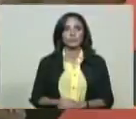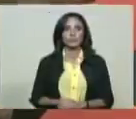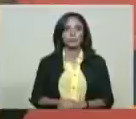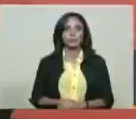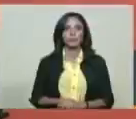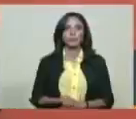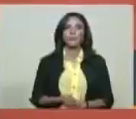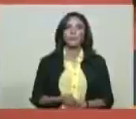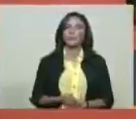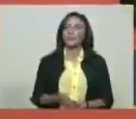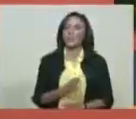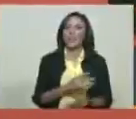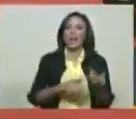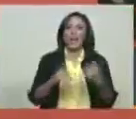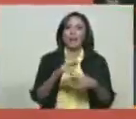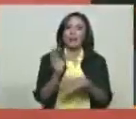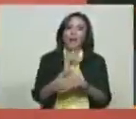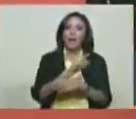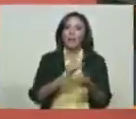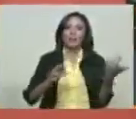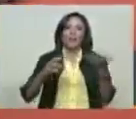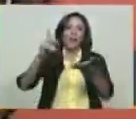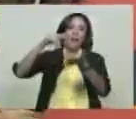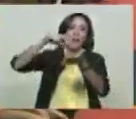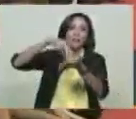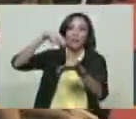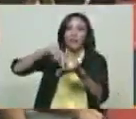los embochinchar e inmediatamente pues